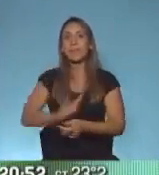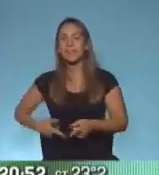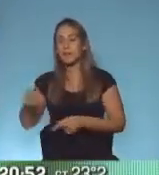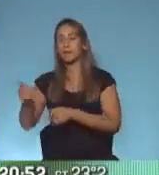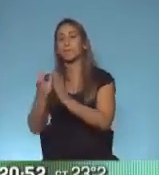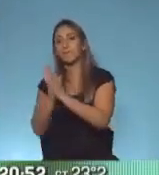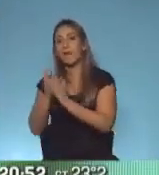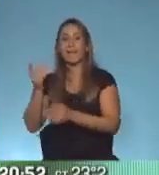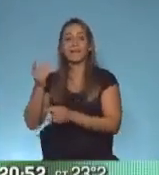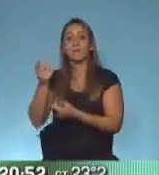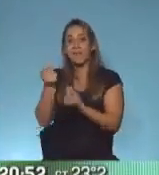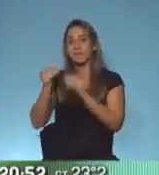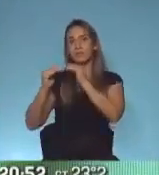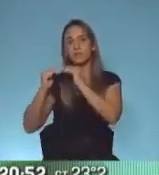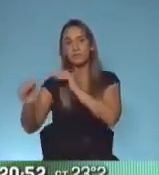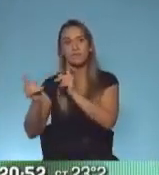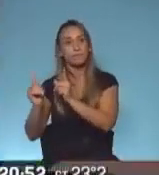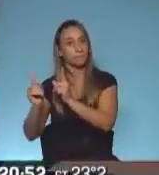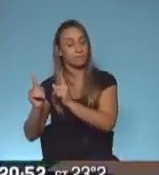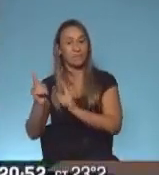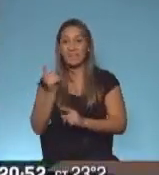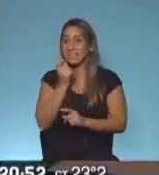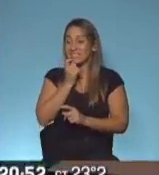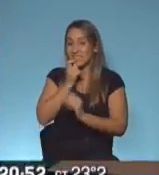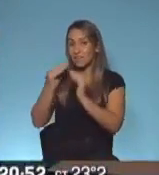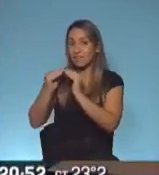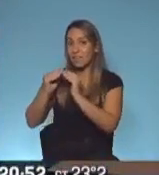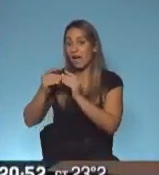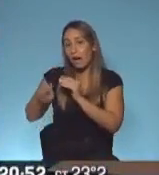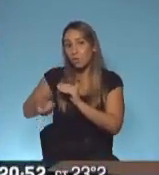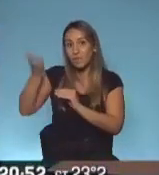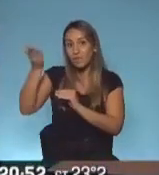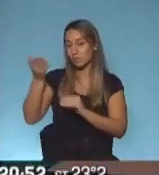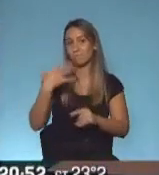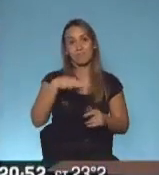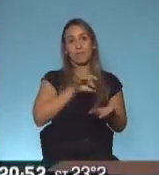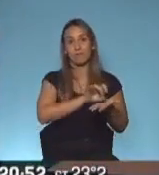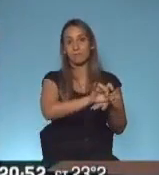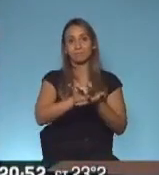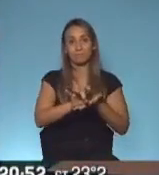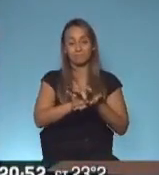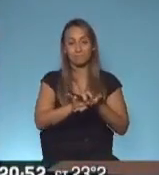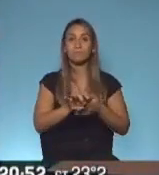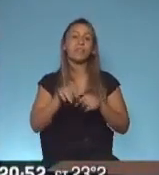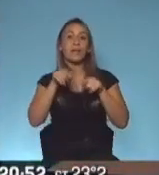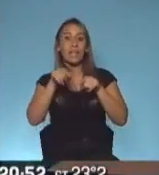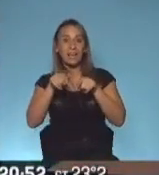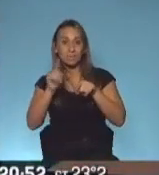petroleras, y con el argumento de que si no, tienen que despedir personal. Claro. Estos números sirven, entre otras cosas,